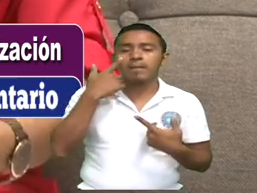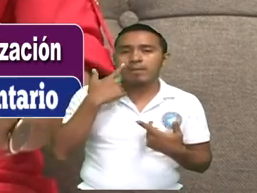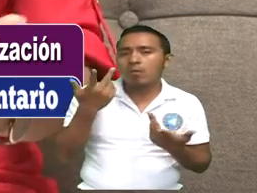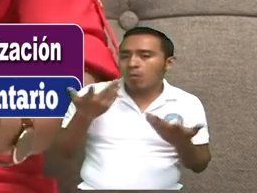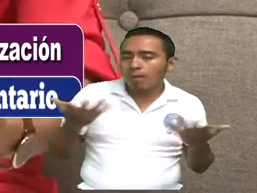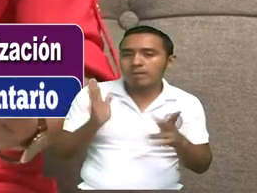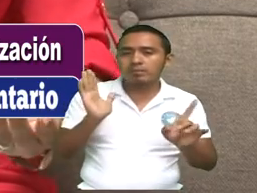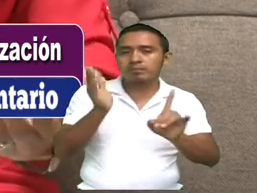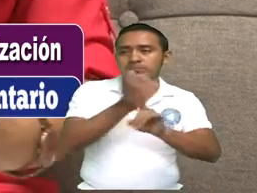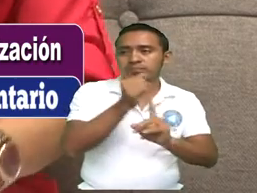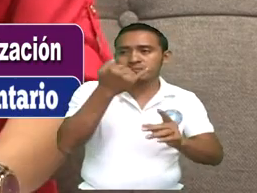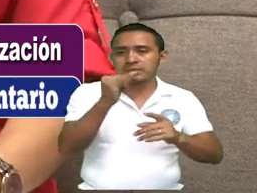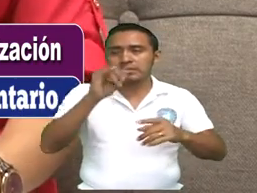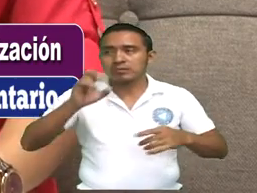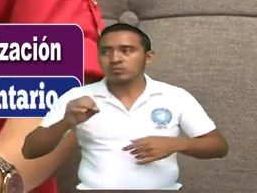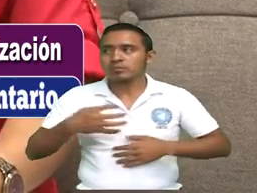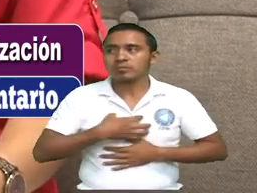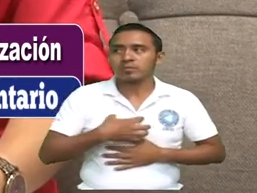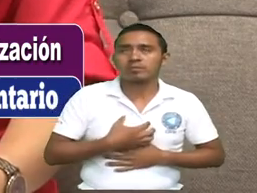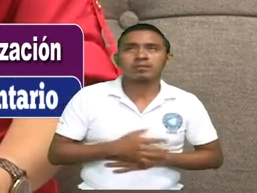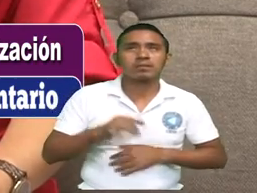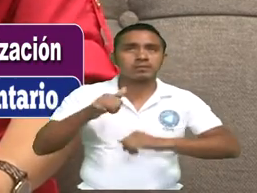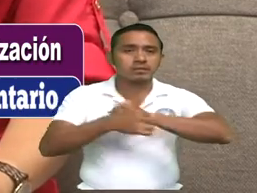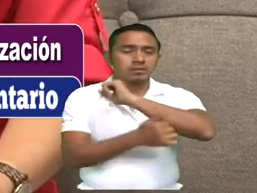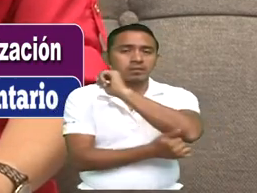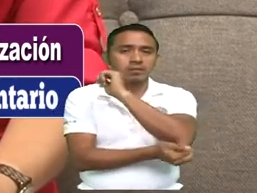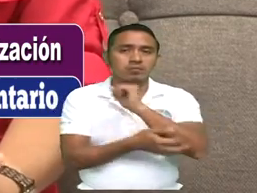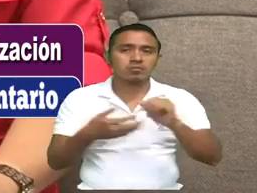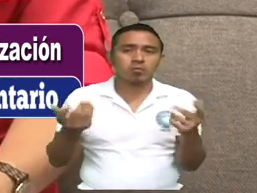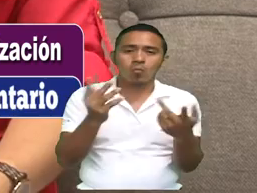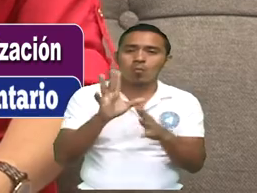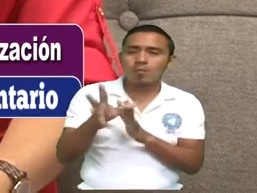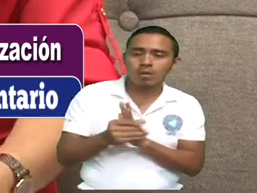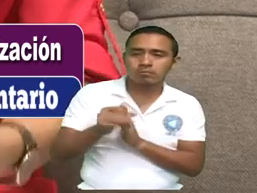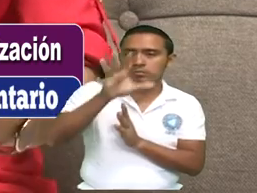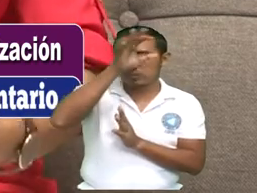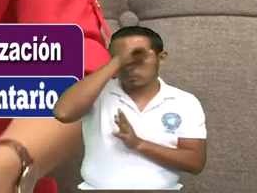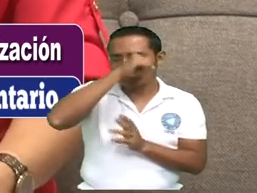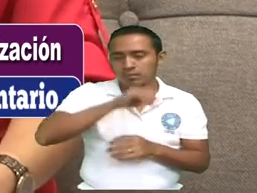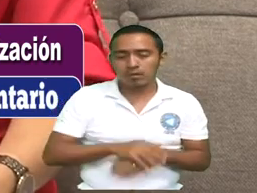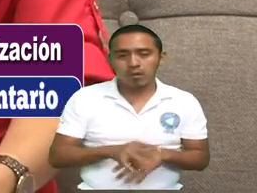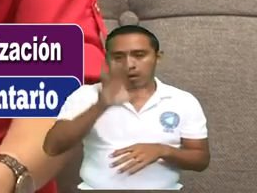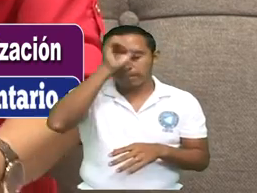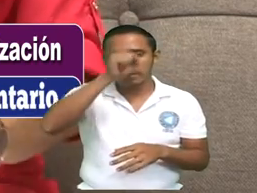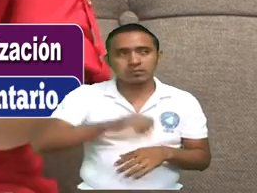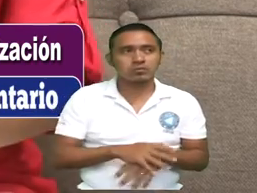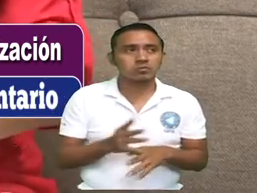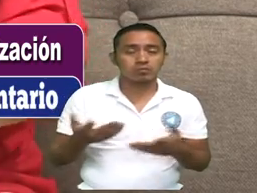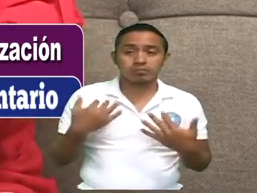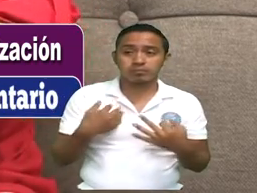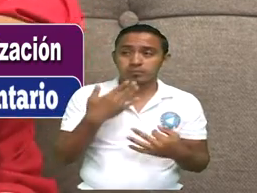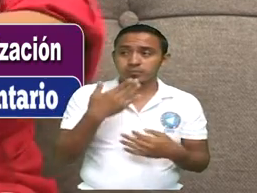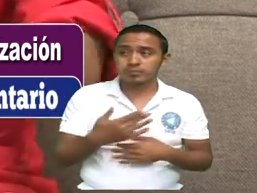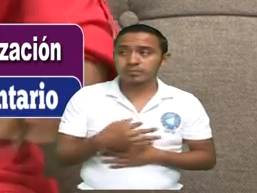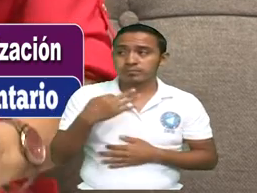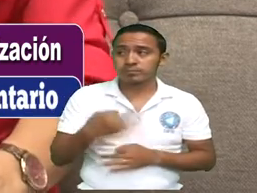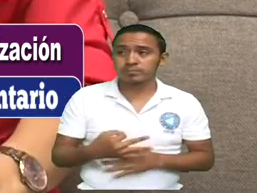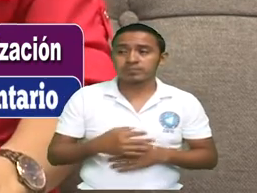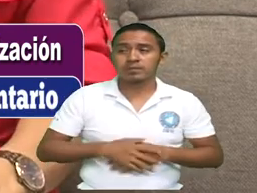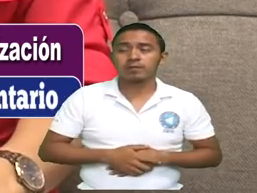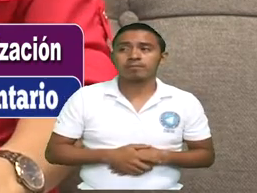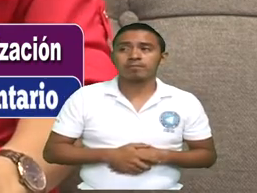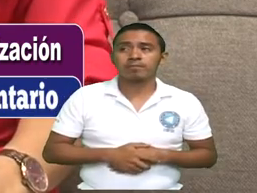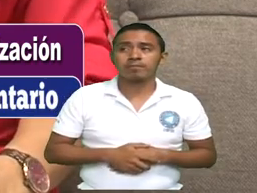ha alcanzado o no este estudiante, cuánto ha aprendido y con qué calidad. A eso es cuando nos referimos